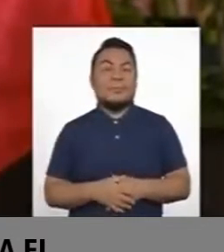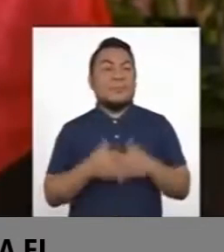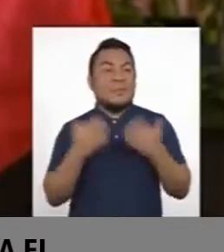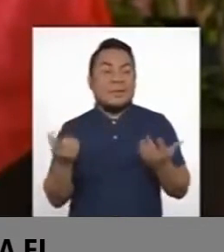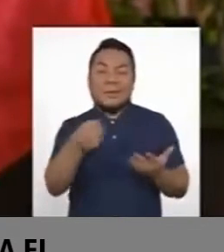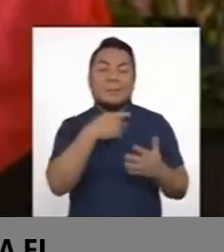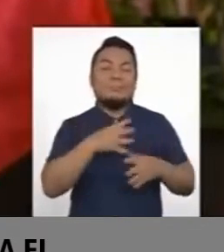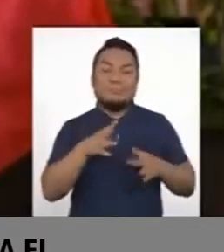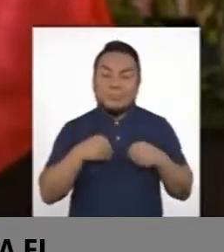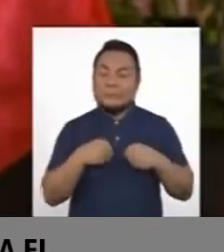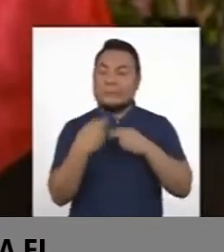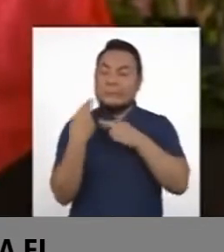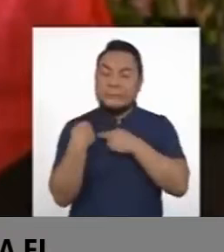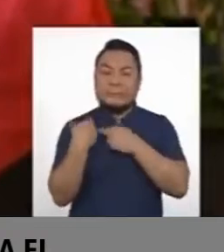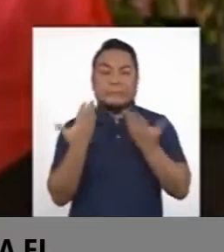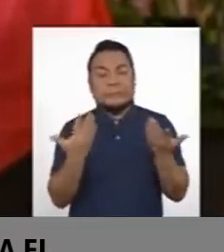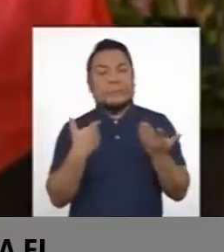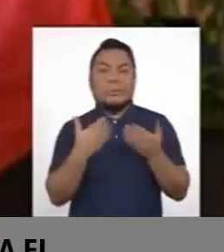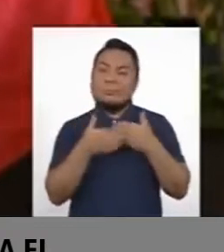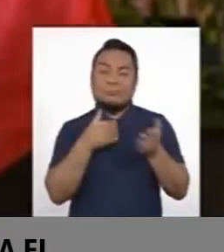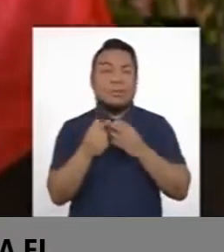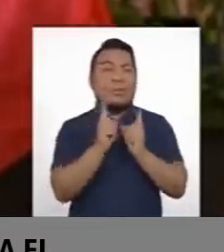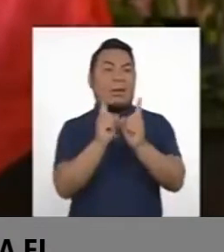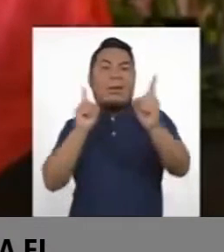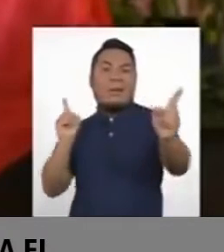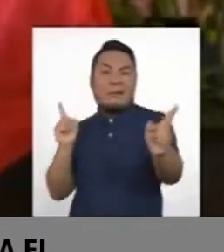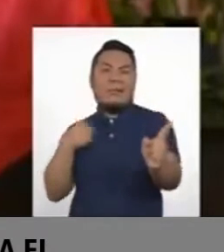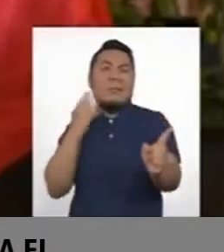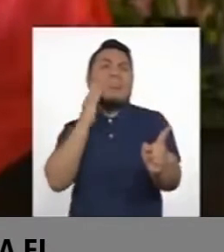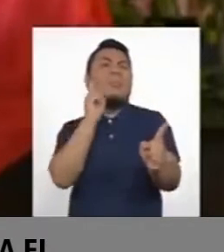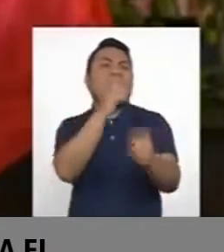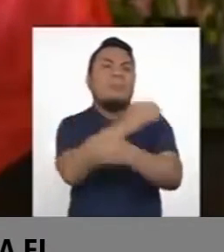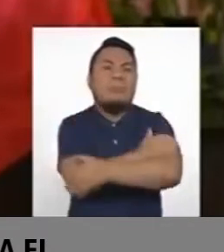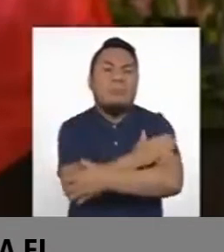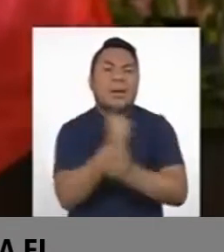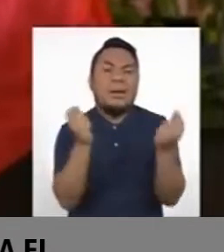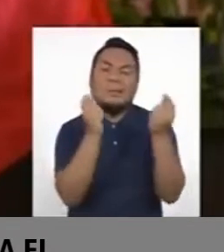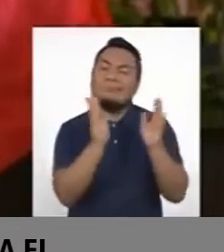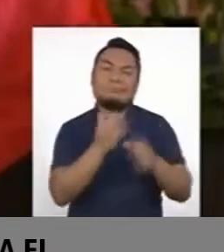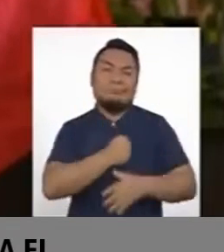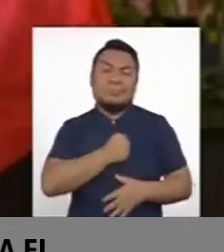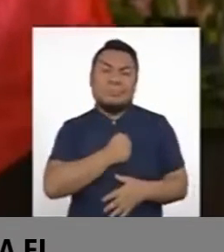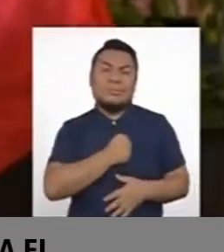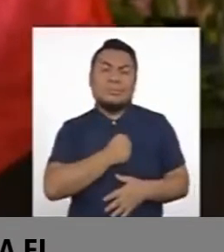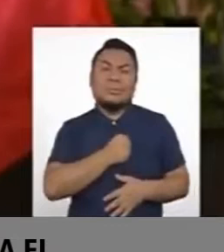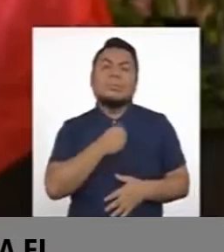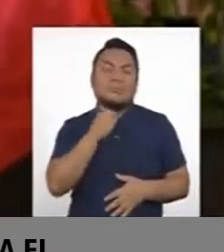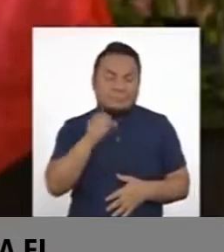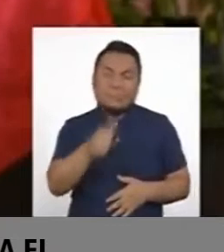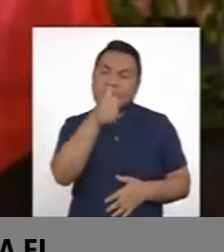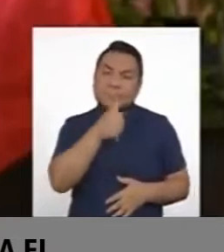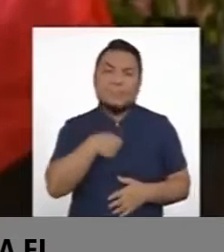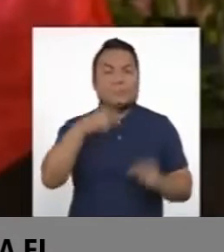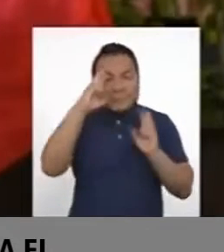que nos obliga a estar lejos de nuestros seres queridos? Pero también por ellos lo hacemos, por